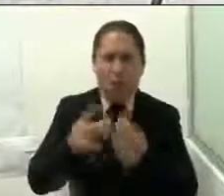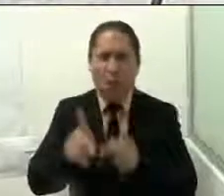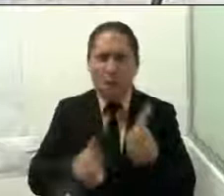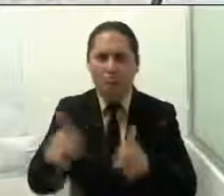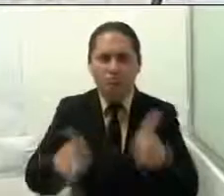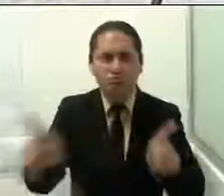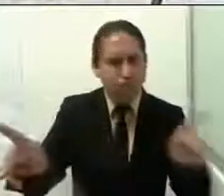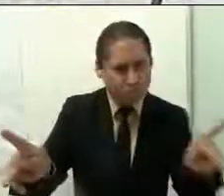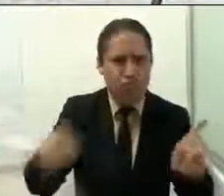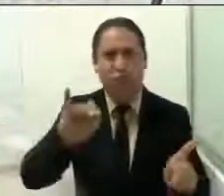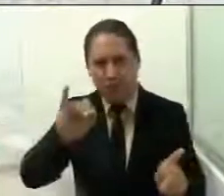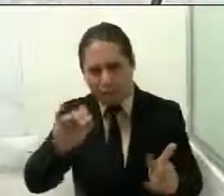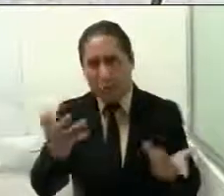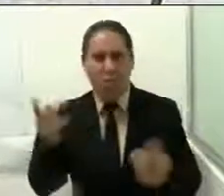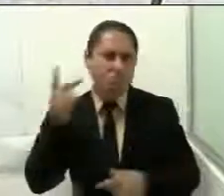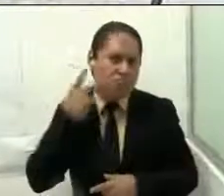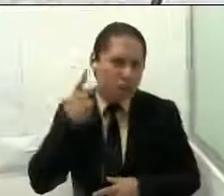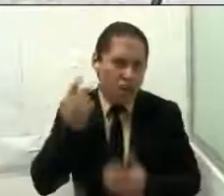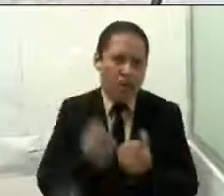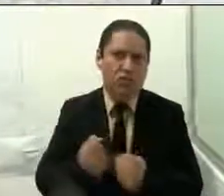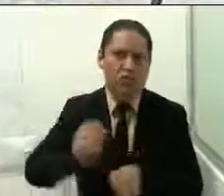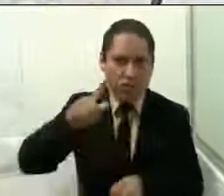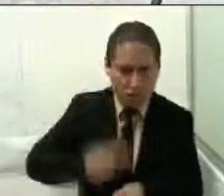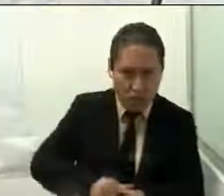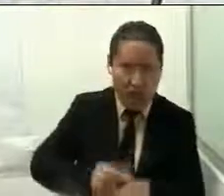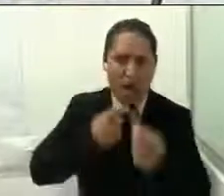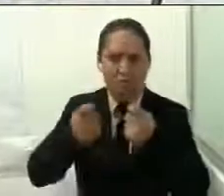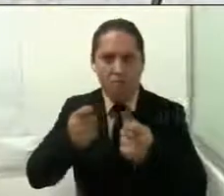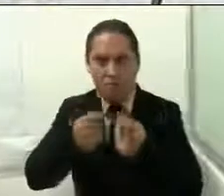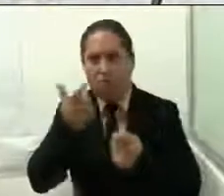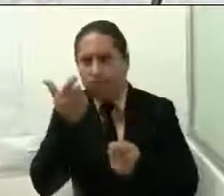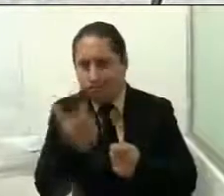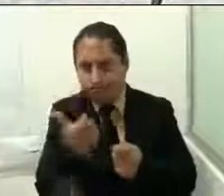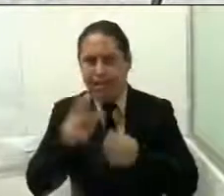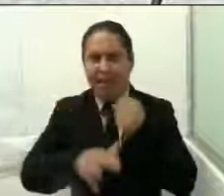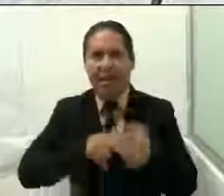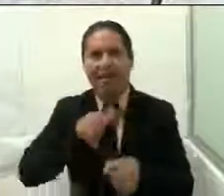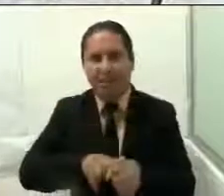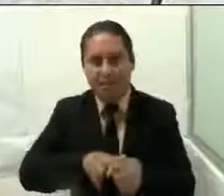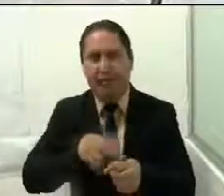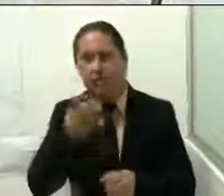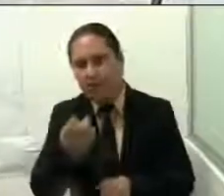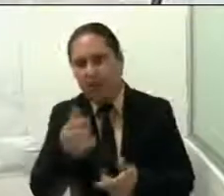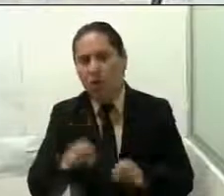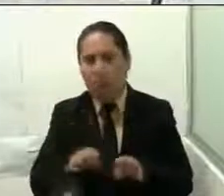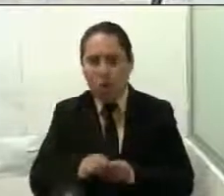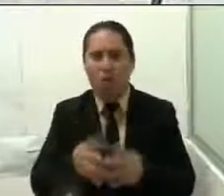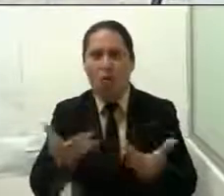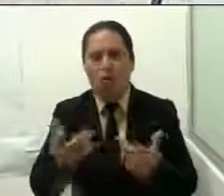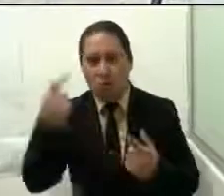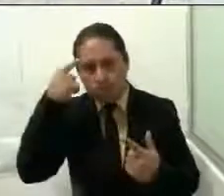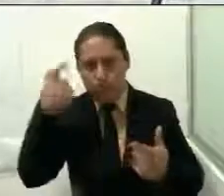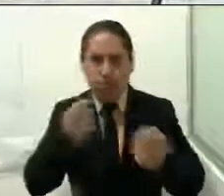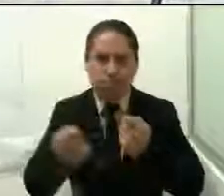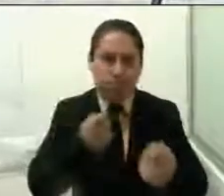políticas productivas sociales y de manejo de los recursos naturales reorientando acciones que